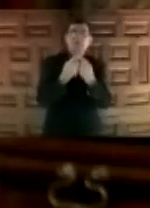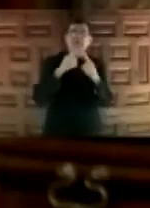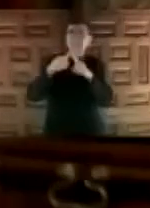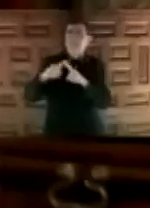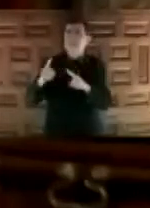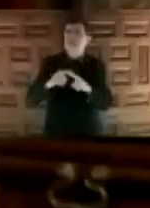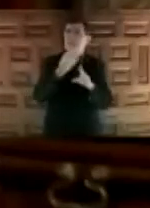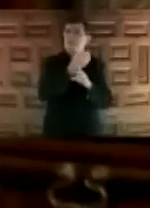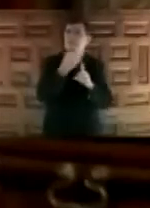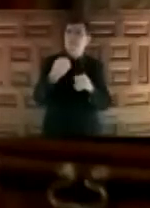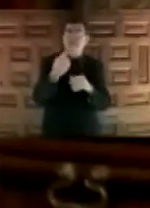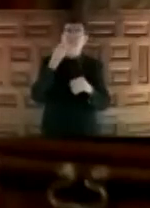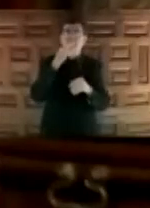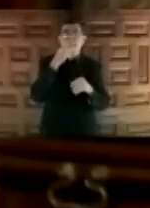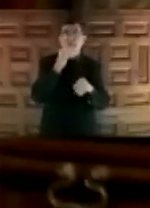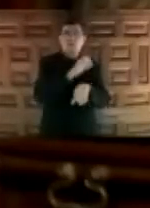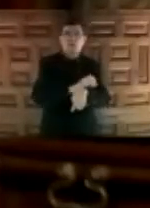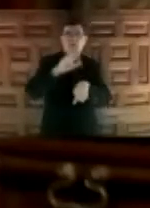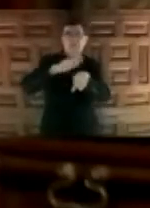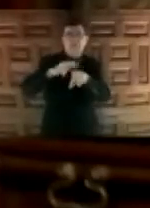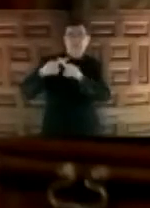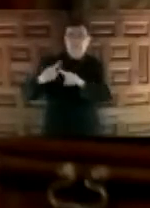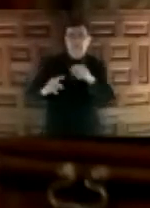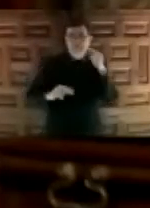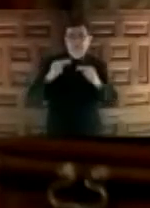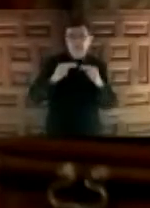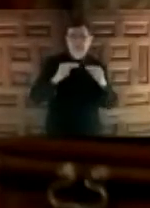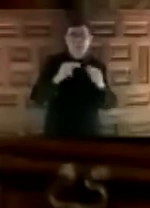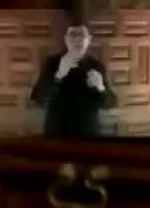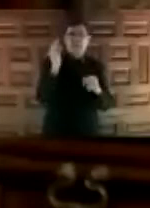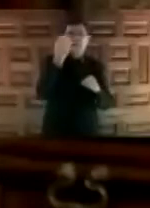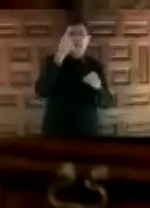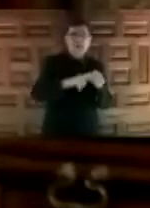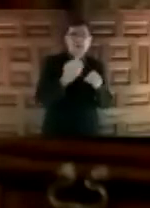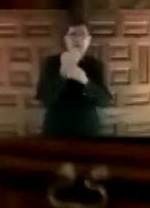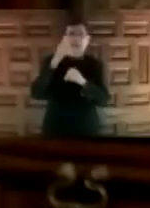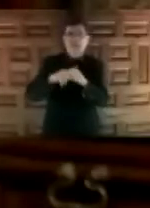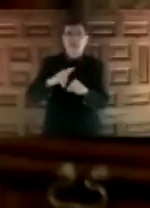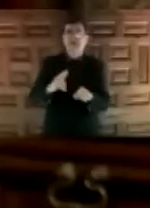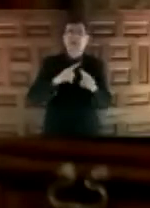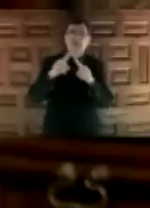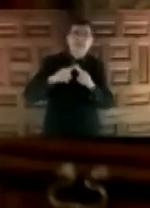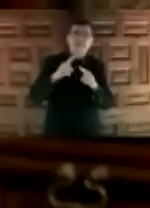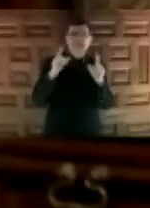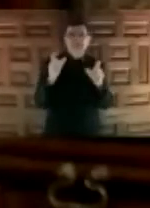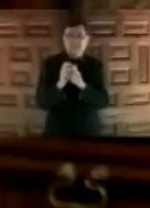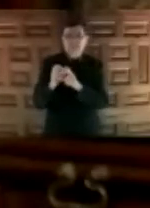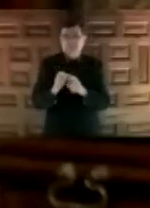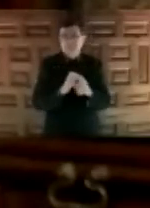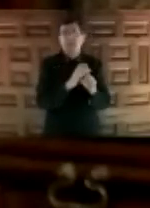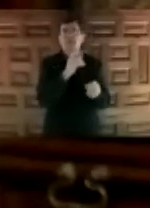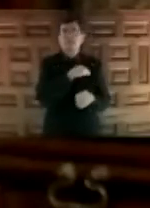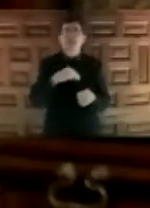que va a permitir una mejor coordinación en distintos niveles, en el plano federal, en el plano estatal y en los planos más pequeños municipales